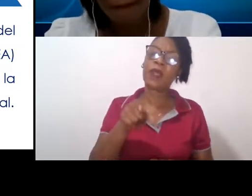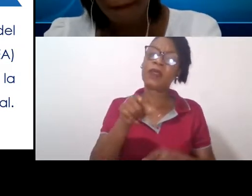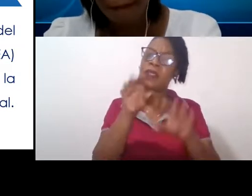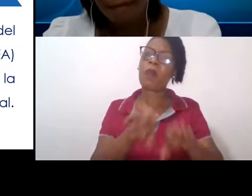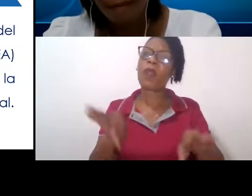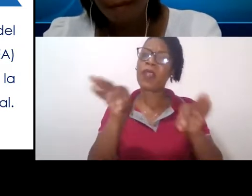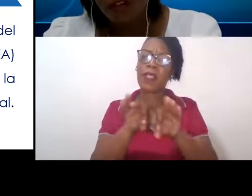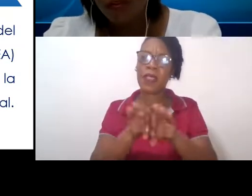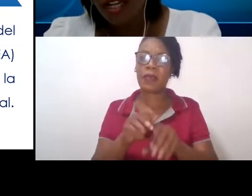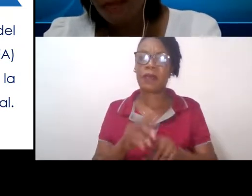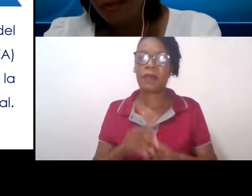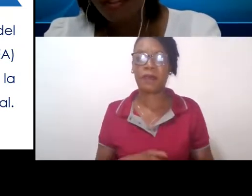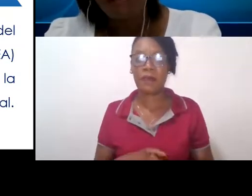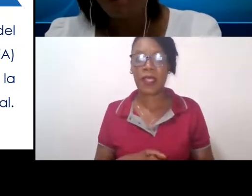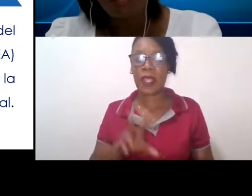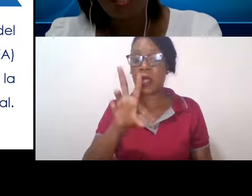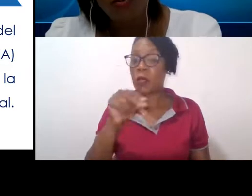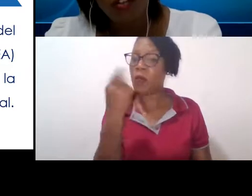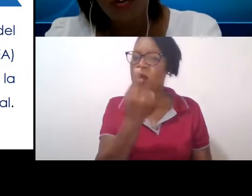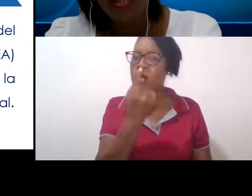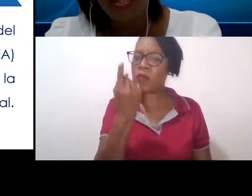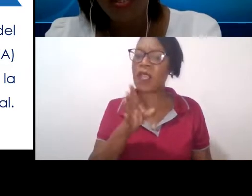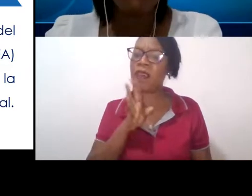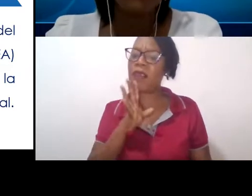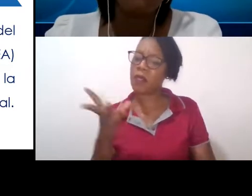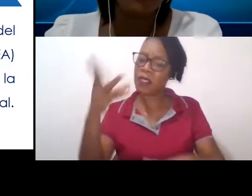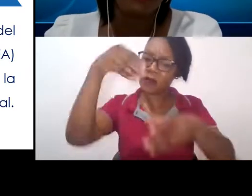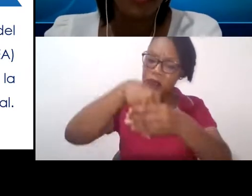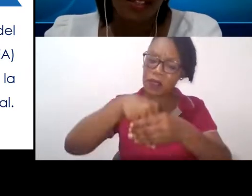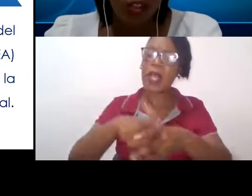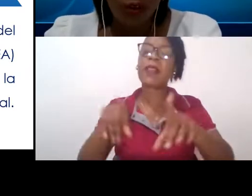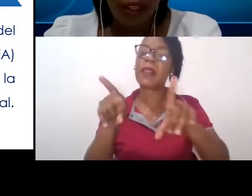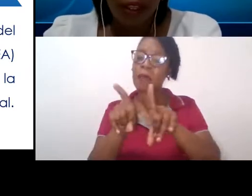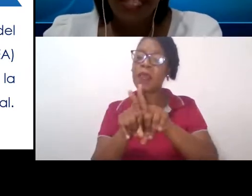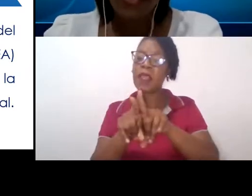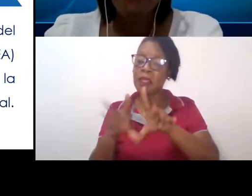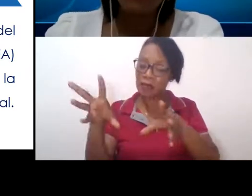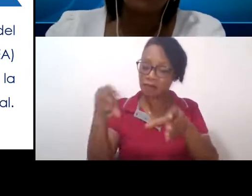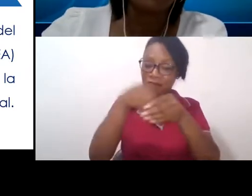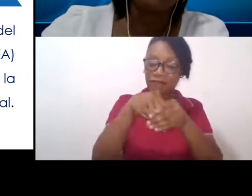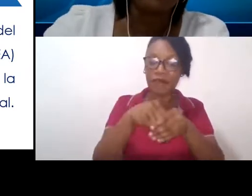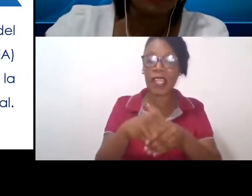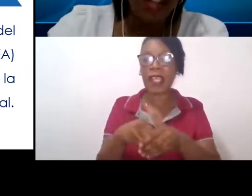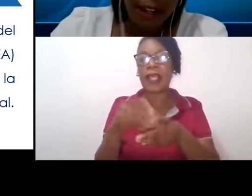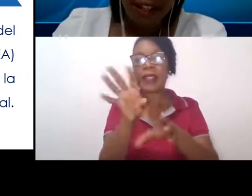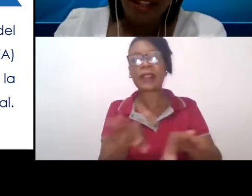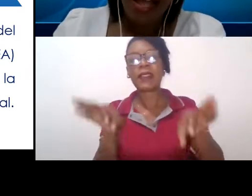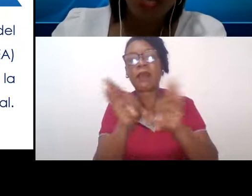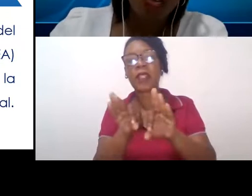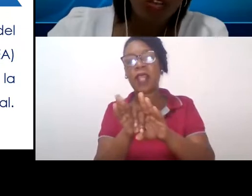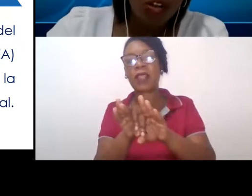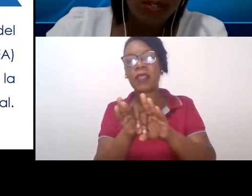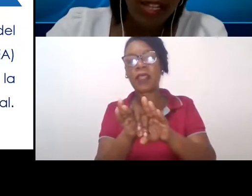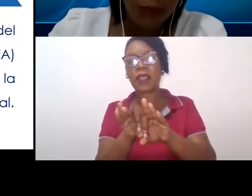fundamental no solamente que hablemos de inclusión, sino que hablemos también de integración. Es importante integrar